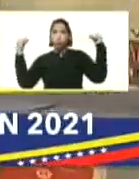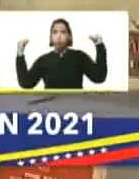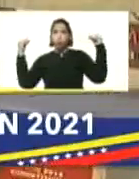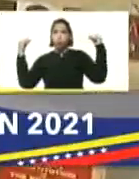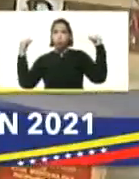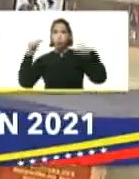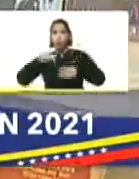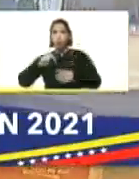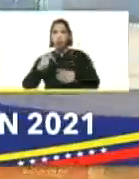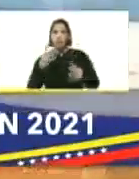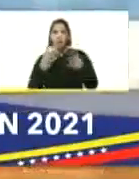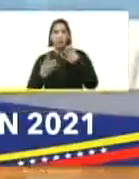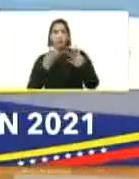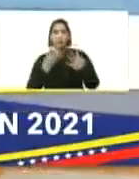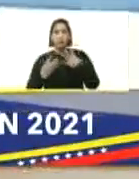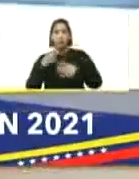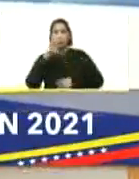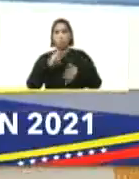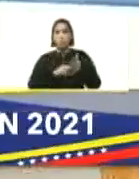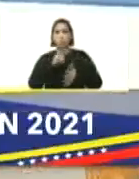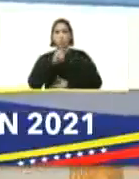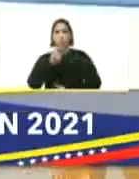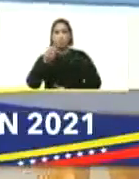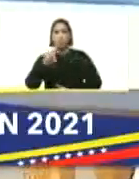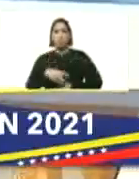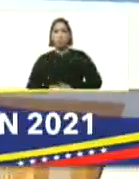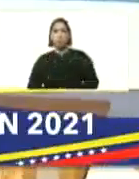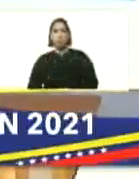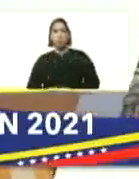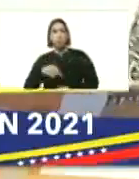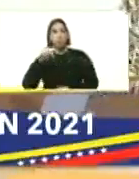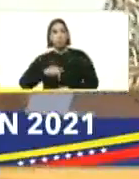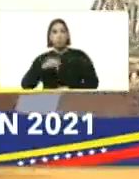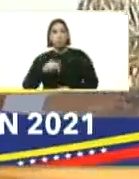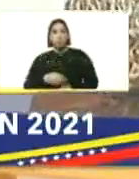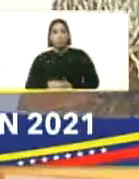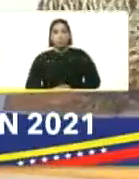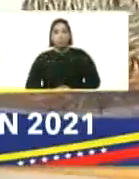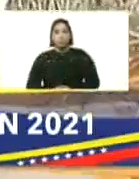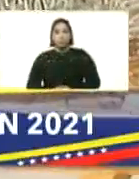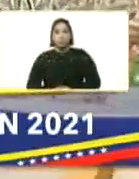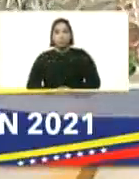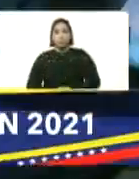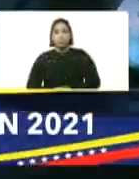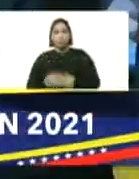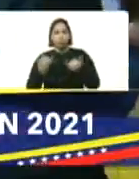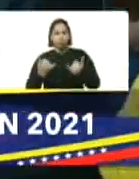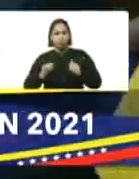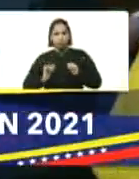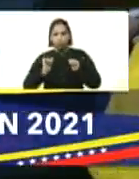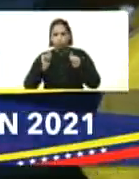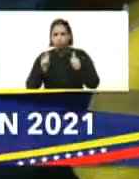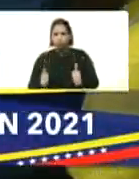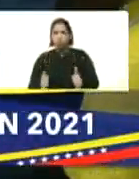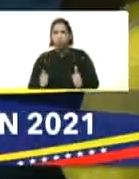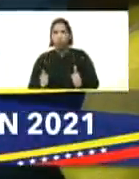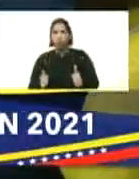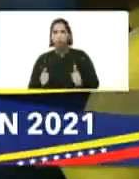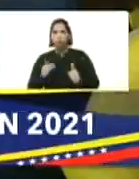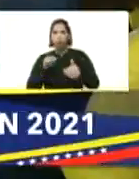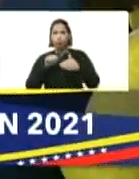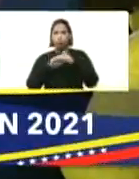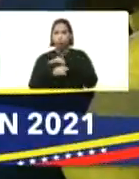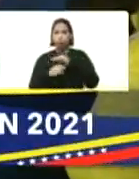FILVEN 2021. Hoy nosotros introduce a Vietnam